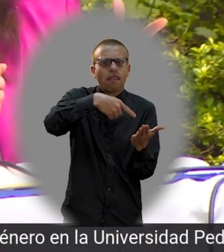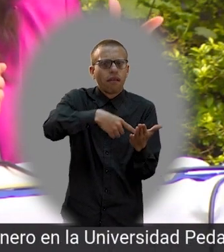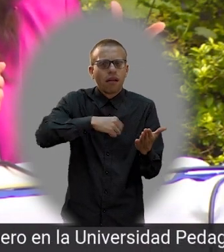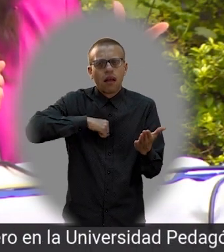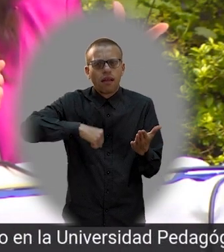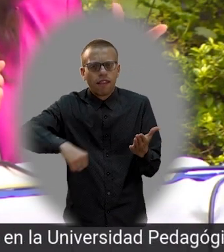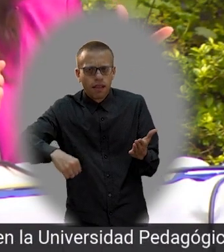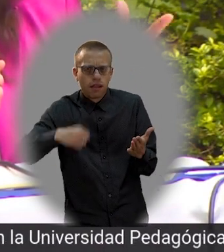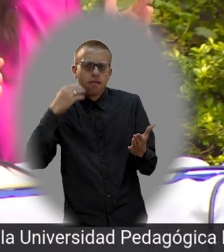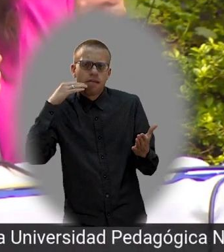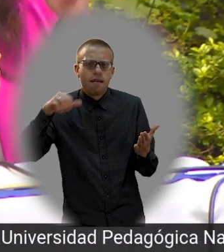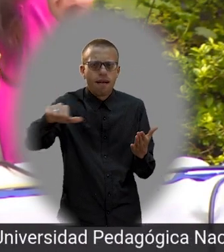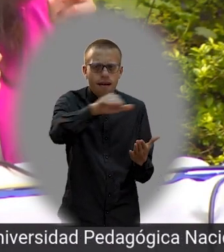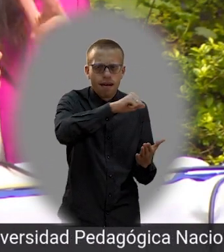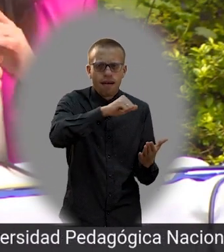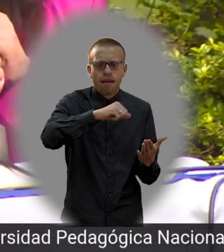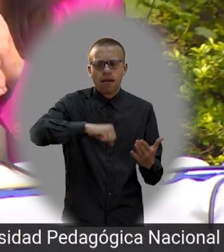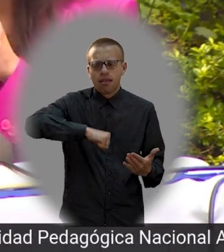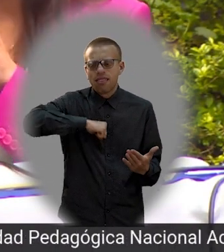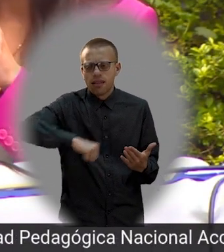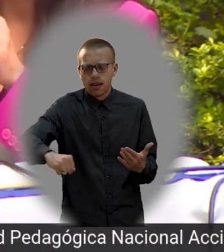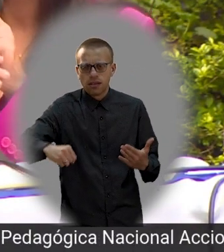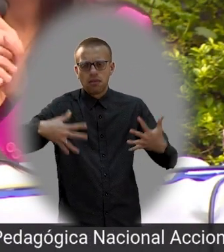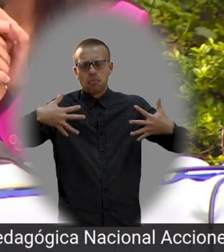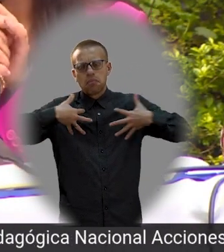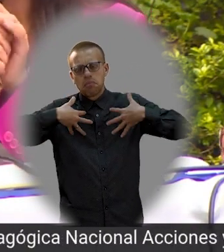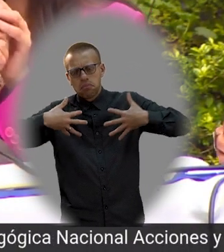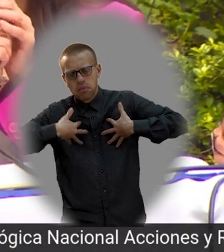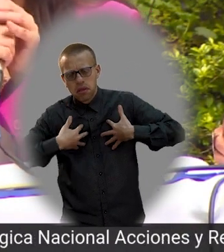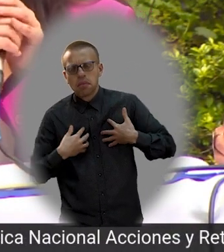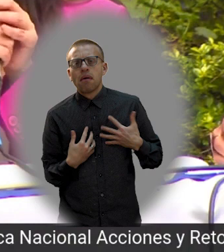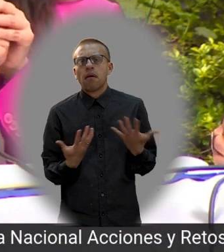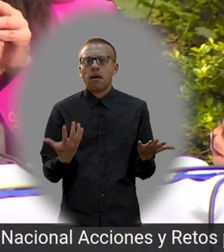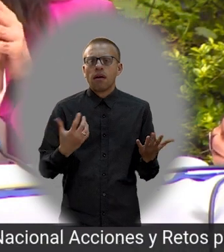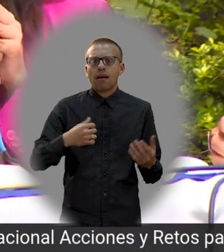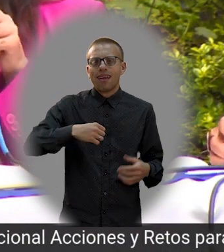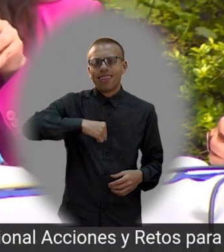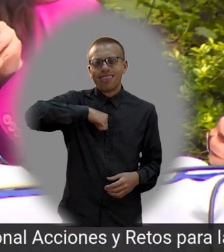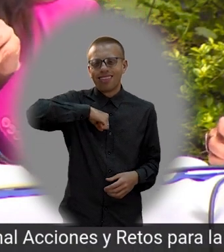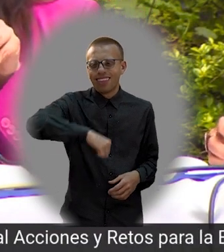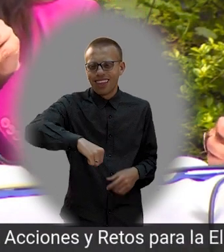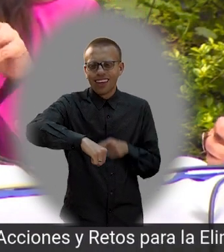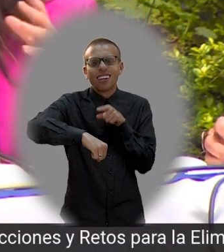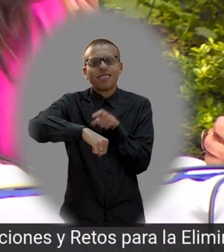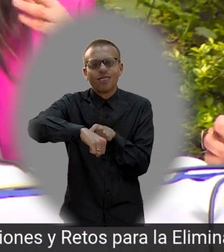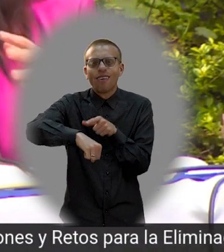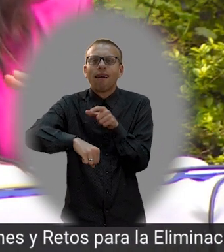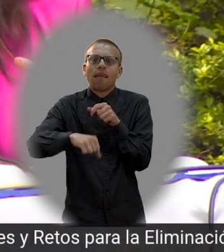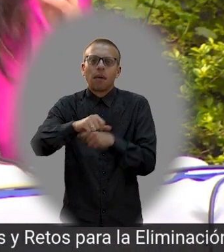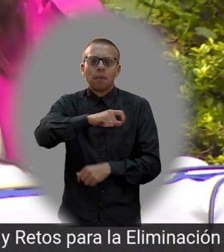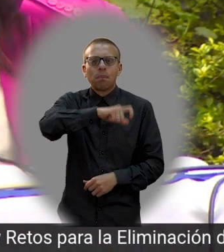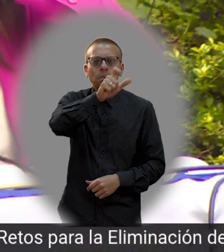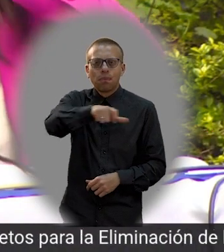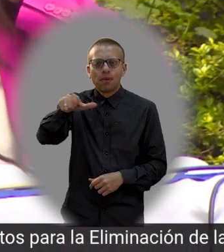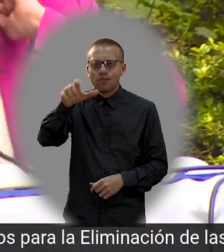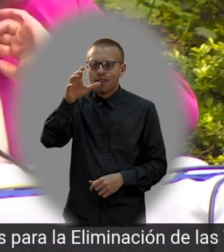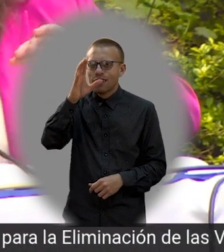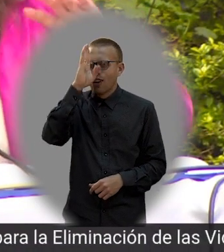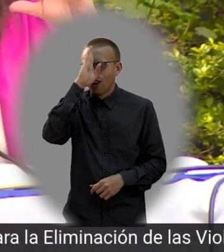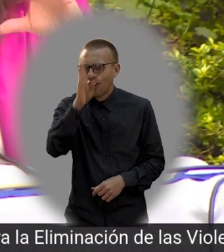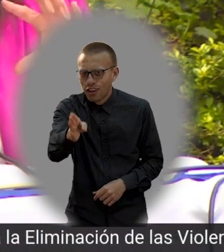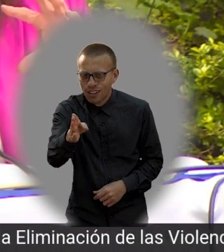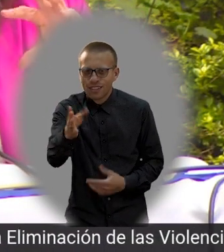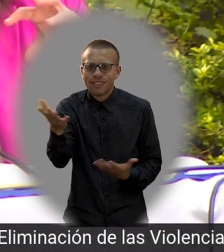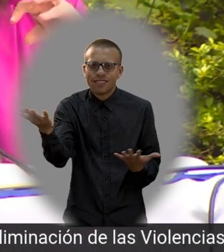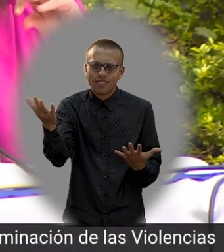los derechos de las víctimas y, por supuesto, los derechos de las personas con orientación sexual e identidad